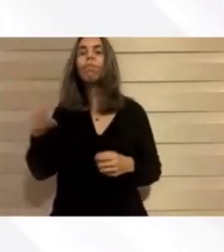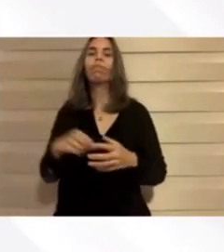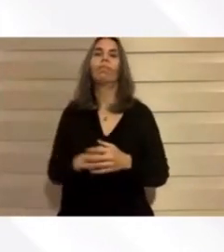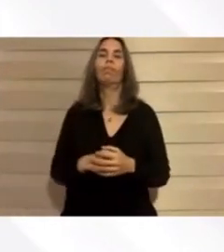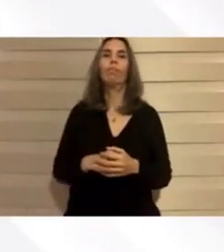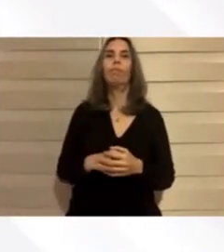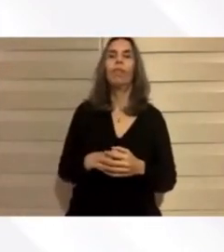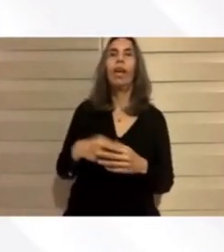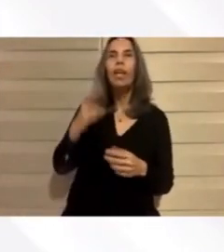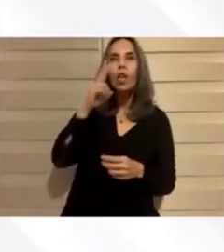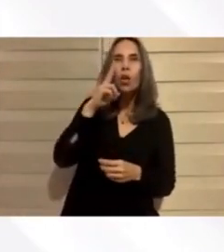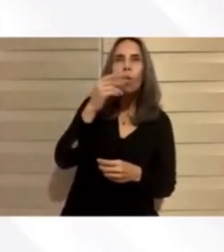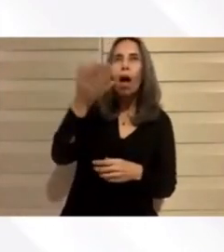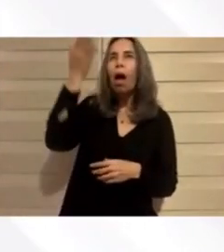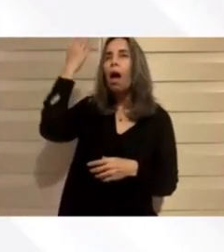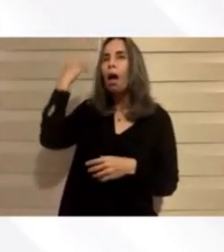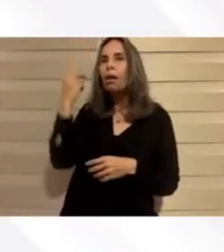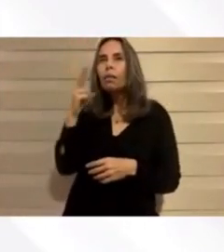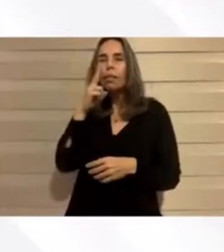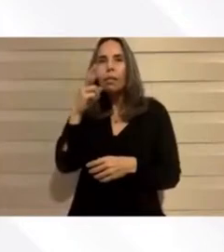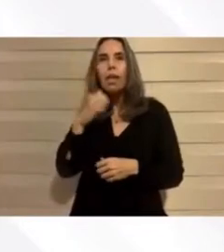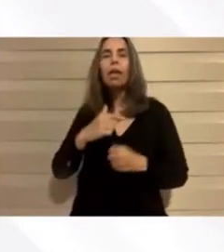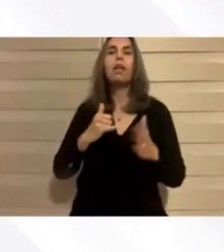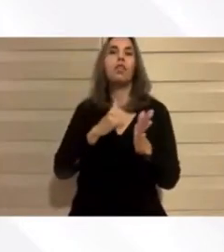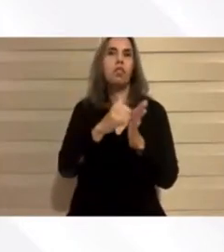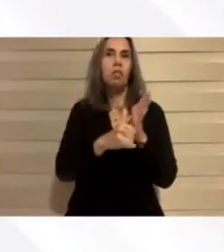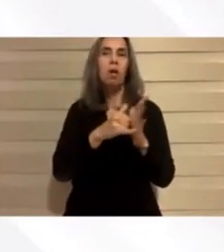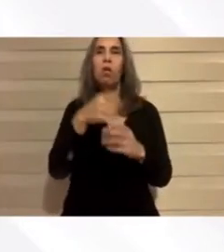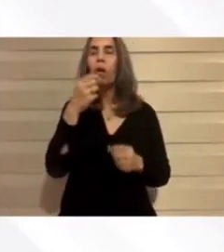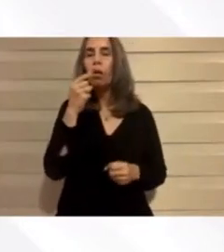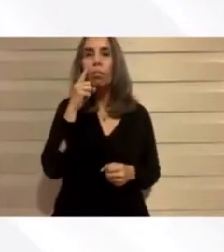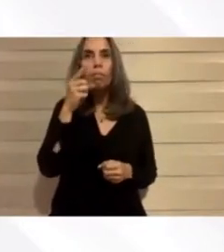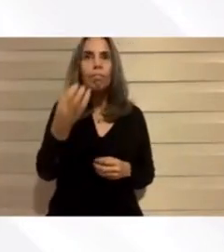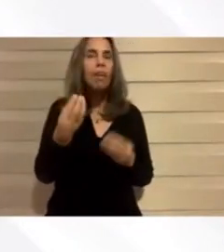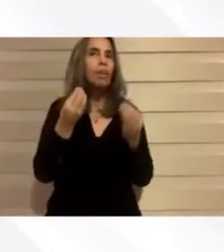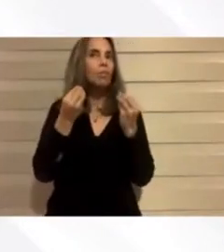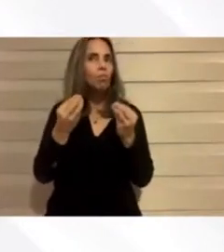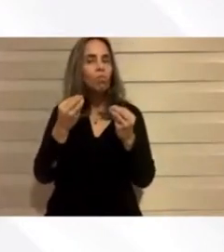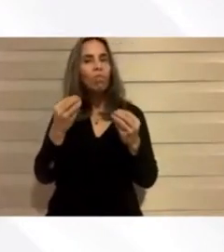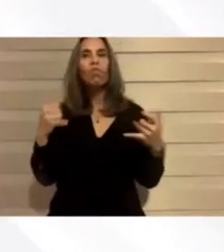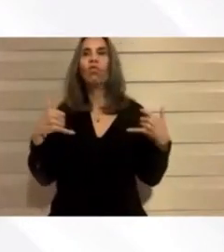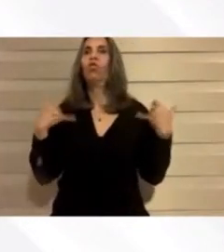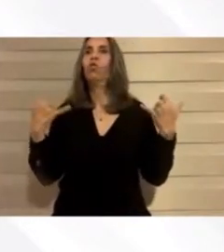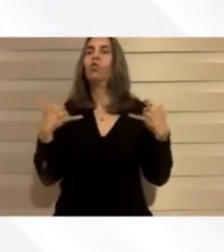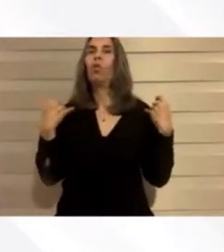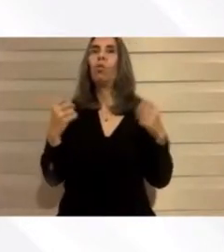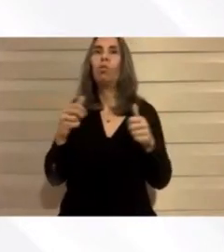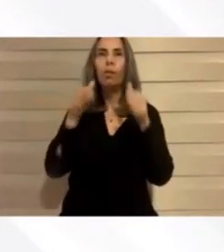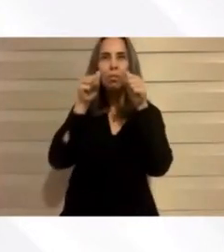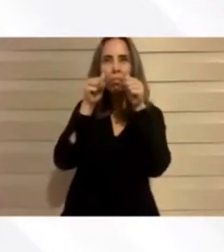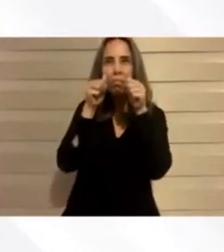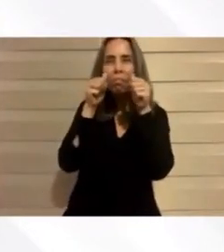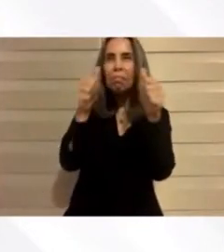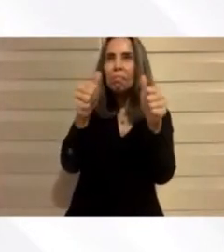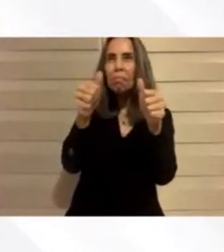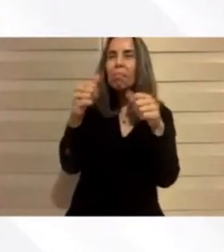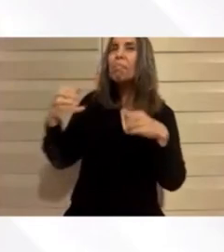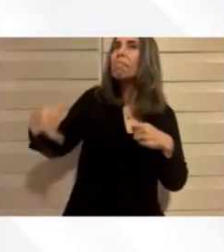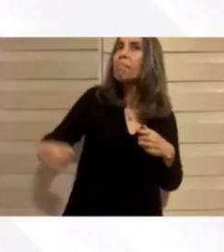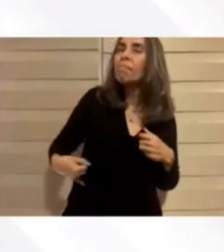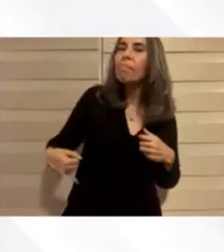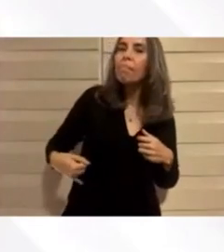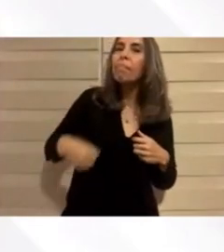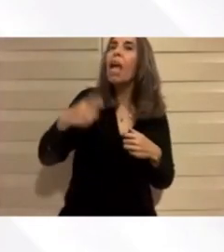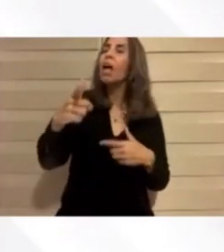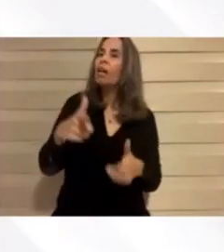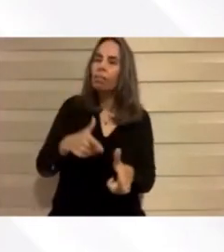que se hacen a través de este canal de YouTube que hay muchos jóvenes presentes que están muy interesados en seguir